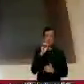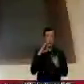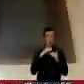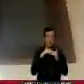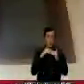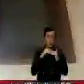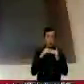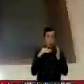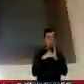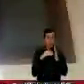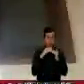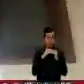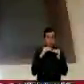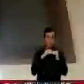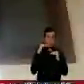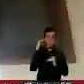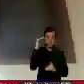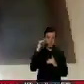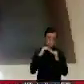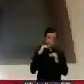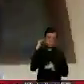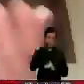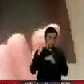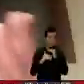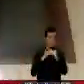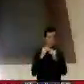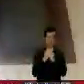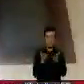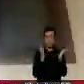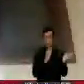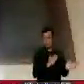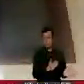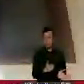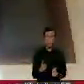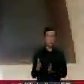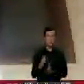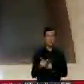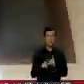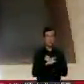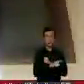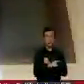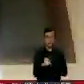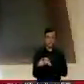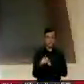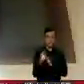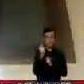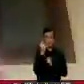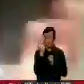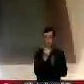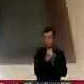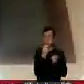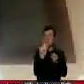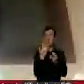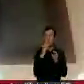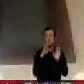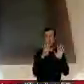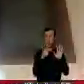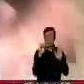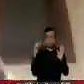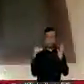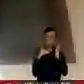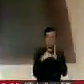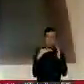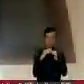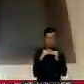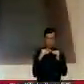250 mil dólares. Y son porcentajes progresivos que nos van a permitir tener una recaudación de aproximadamente 900